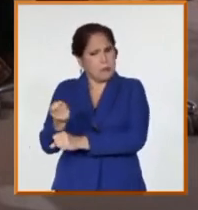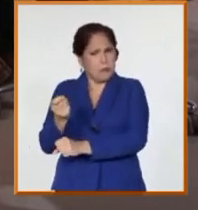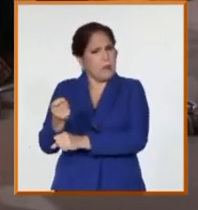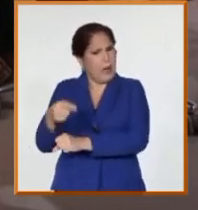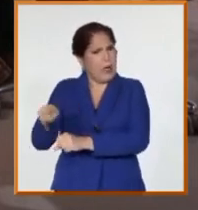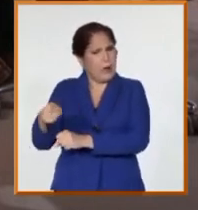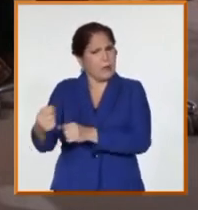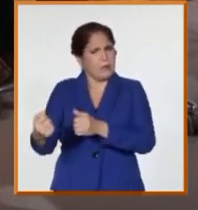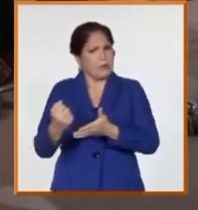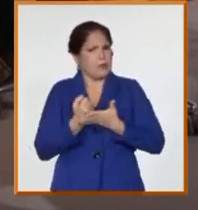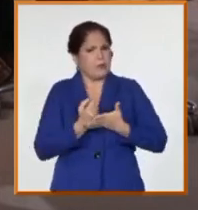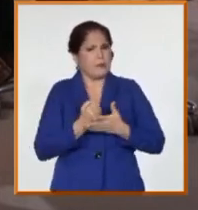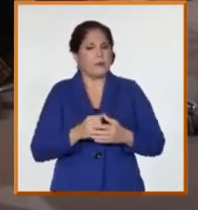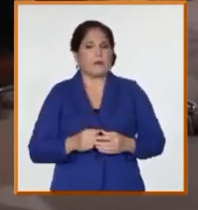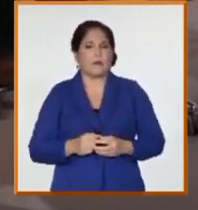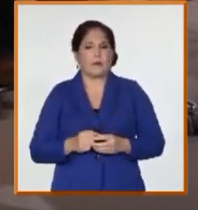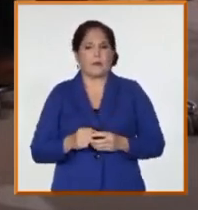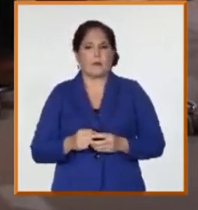importación